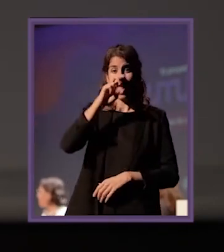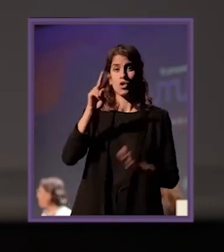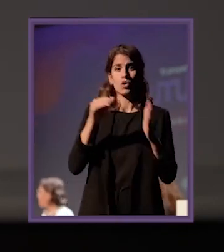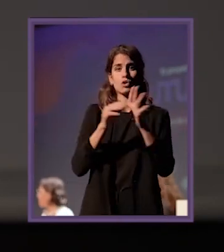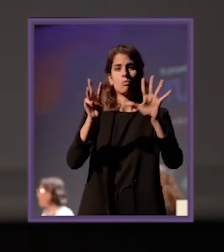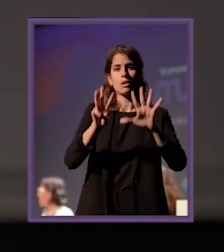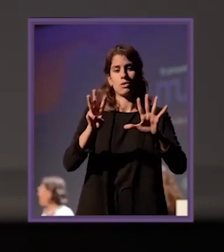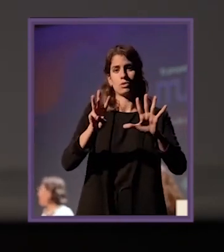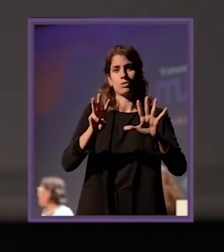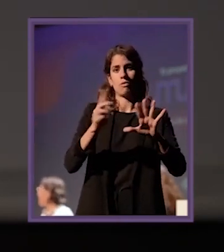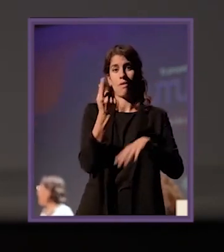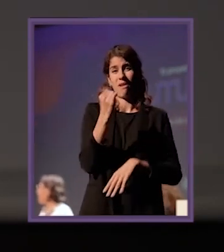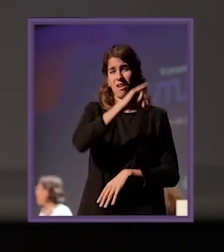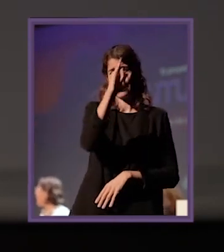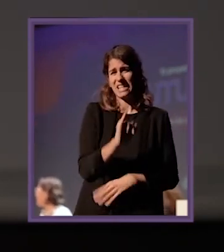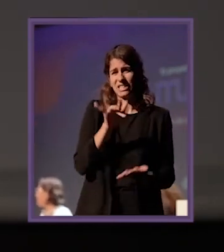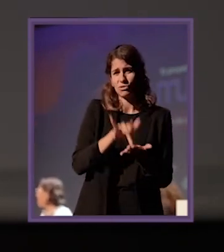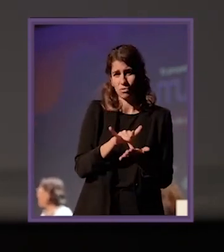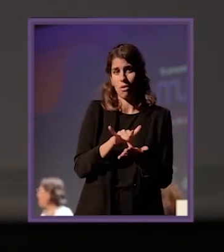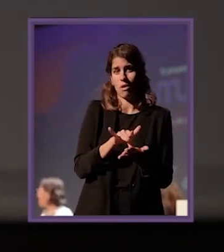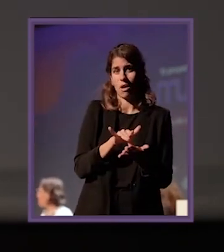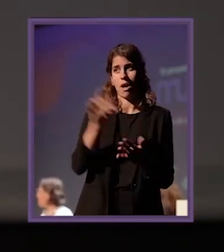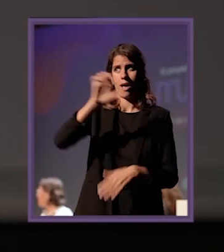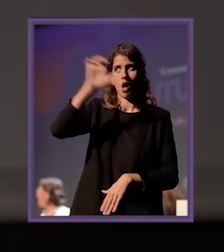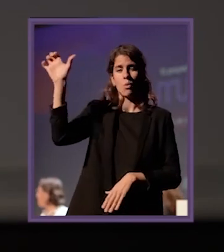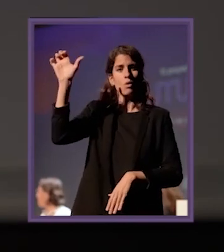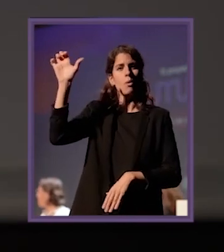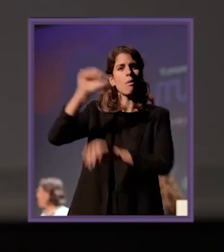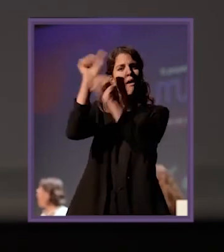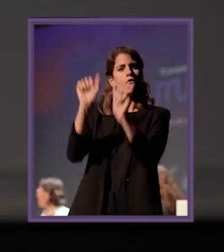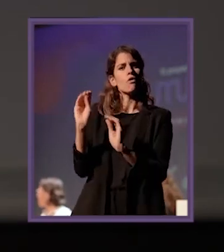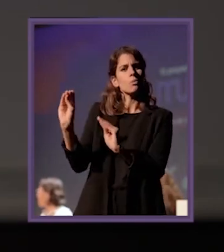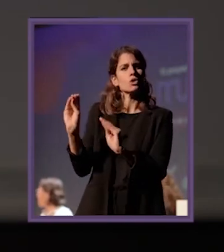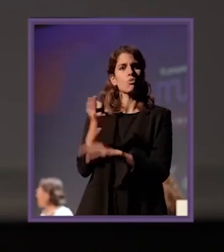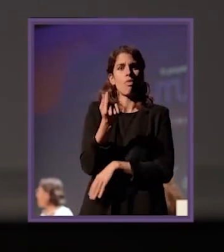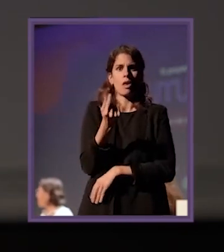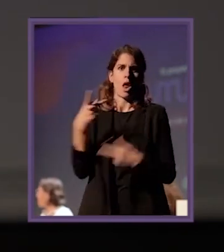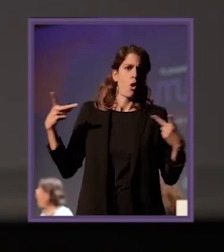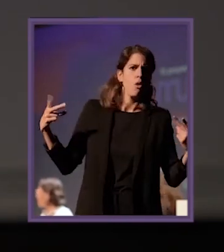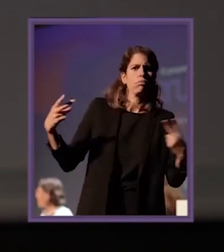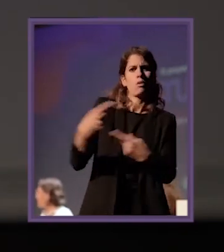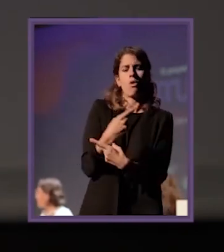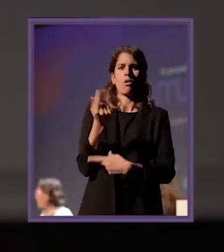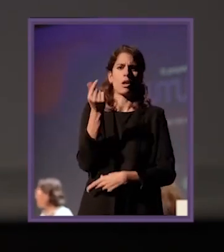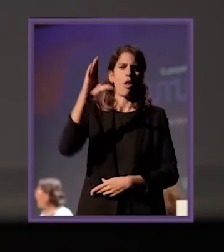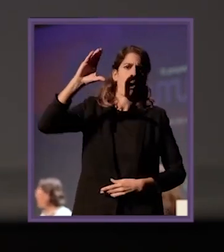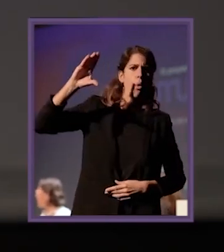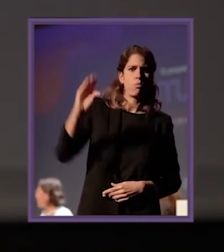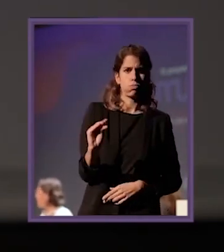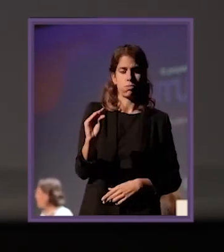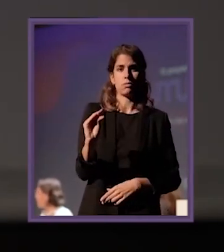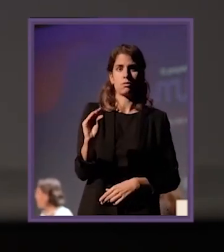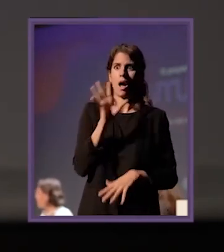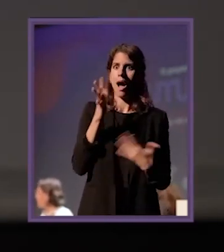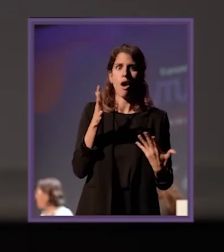2008, pasando del austericidio a generar ese nuevo